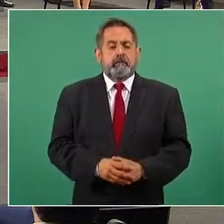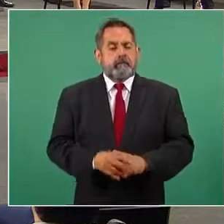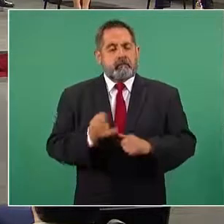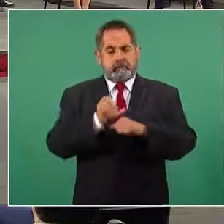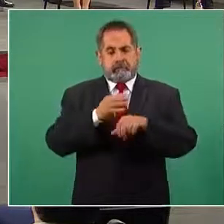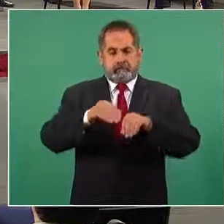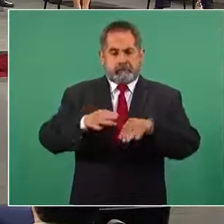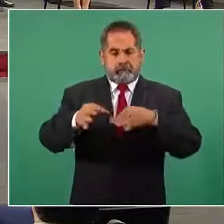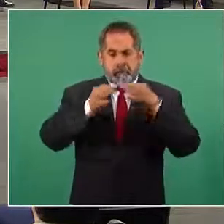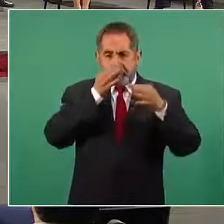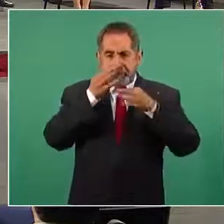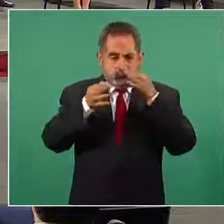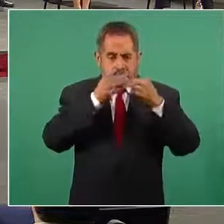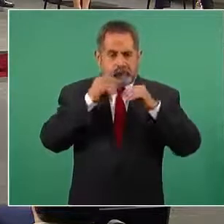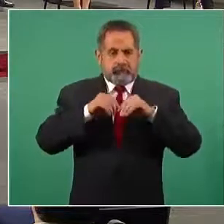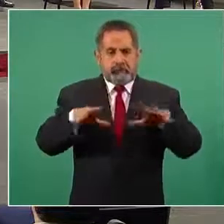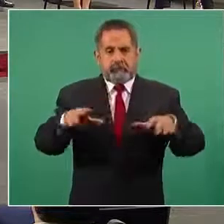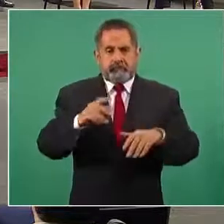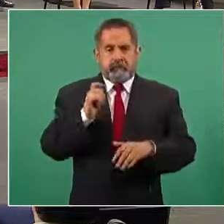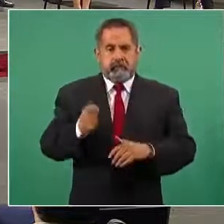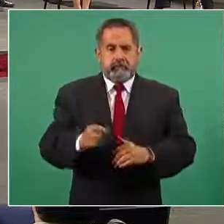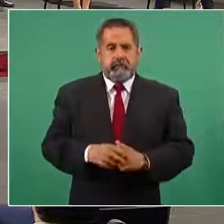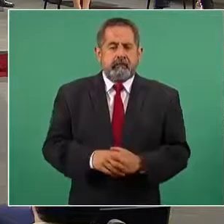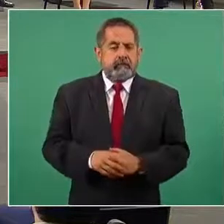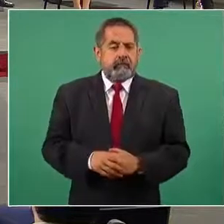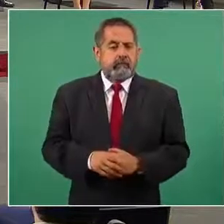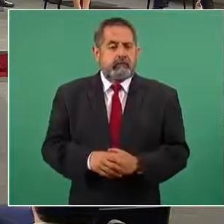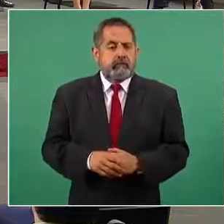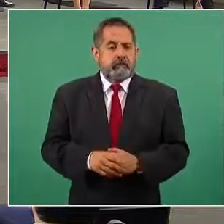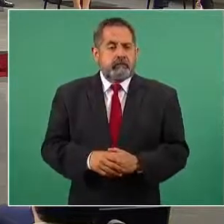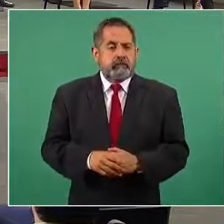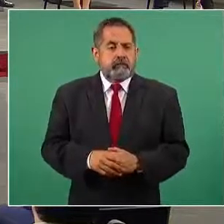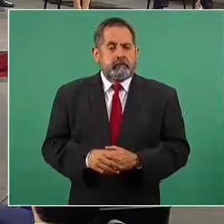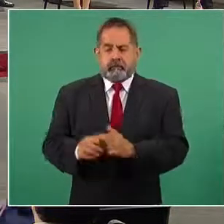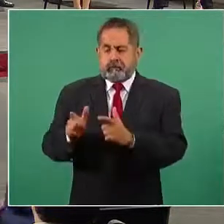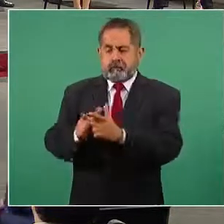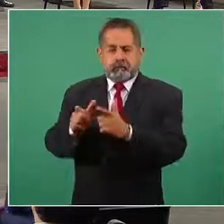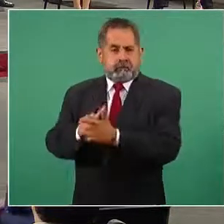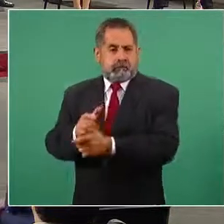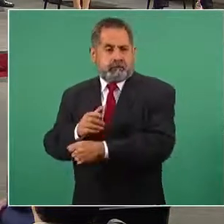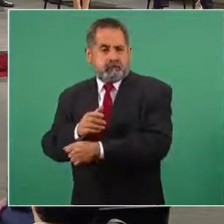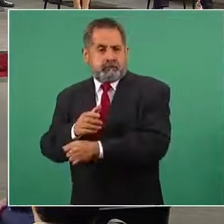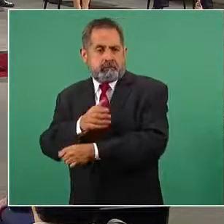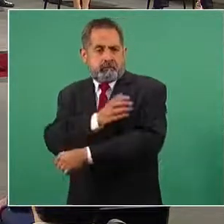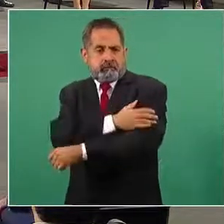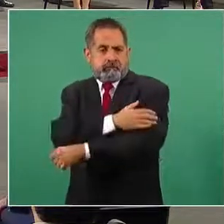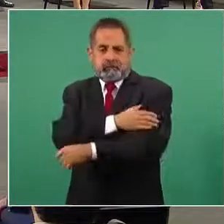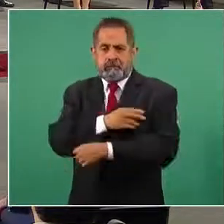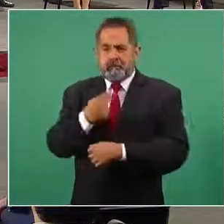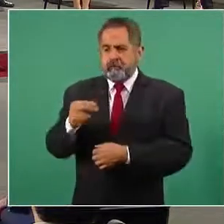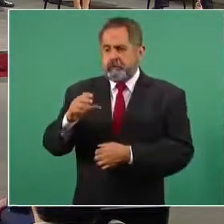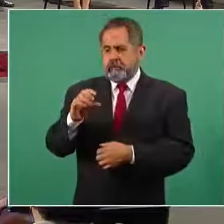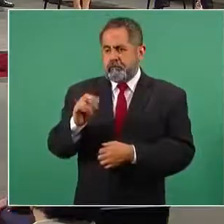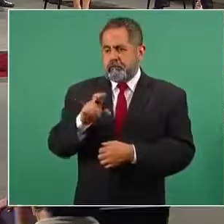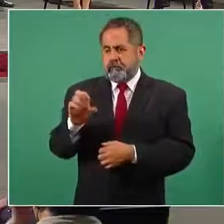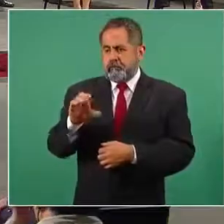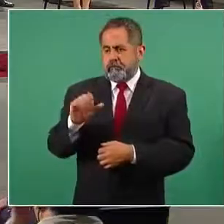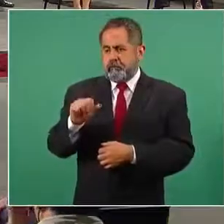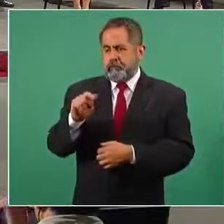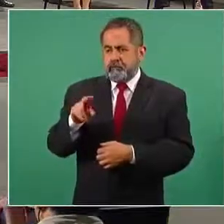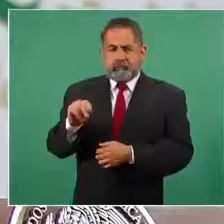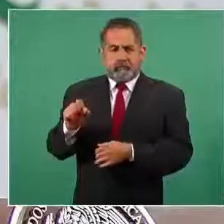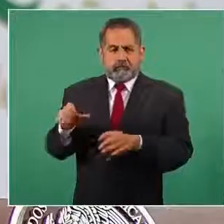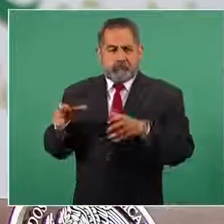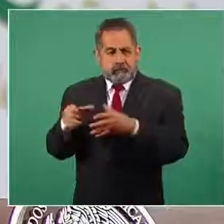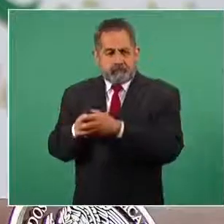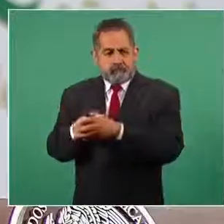informar que a través de las brigadas Correcaminos, a partir del